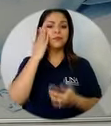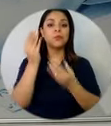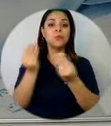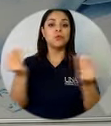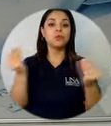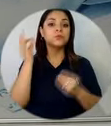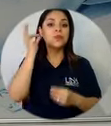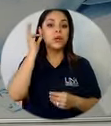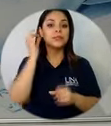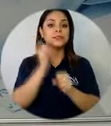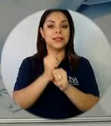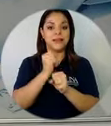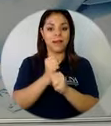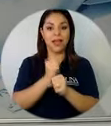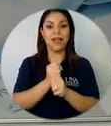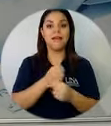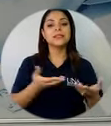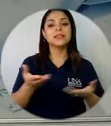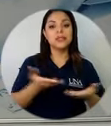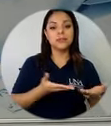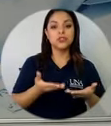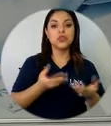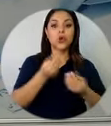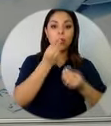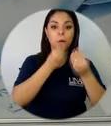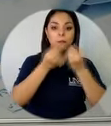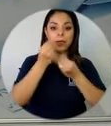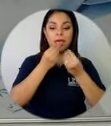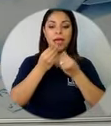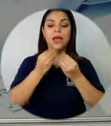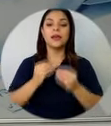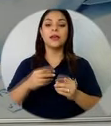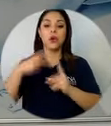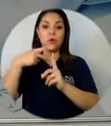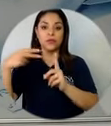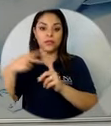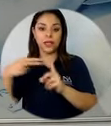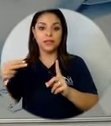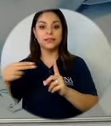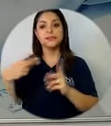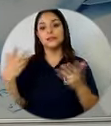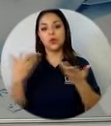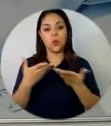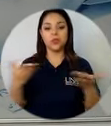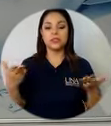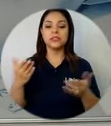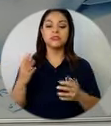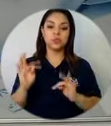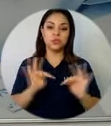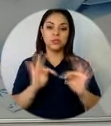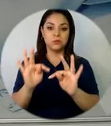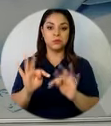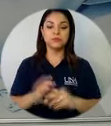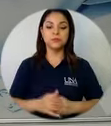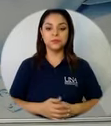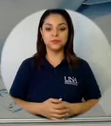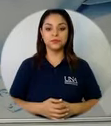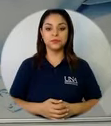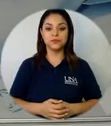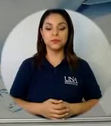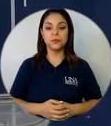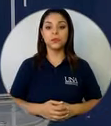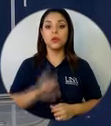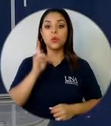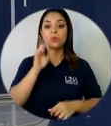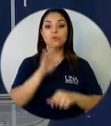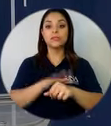muchas mujeres trabajaban en el sector de servicios de comida y de alojamiento en el sector turístico. Un llamado